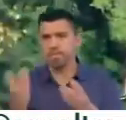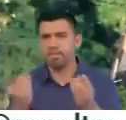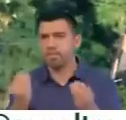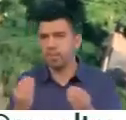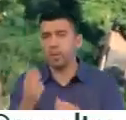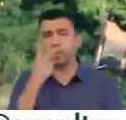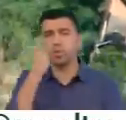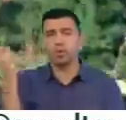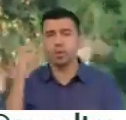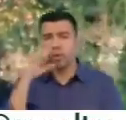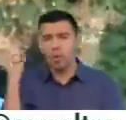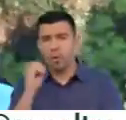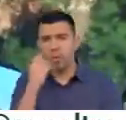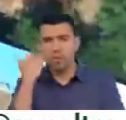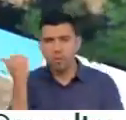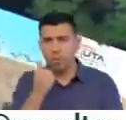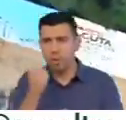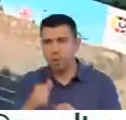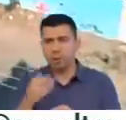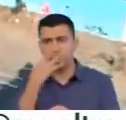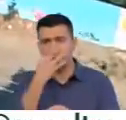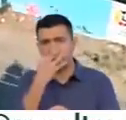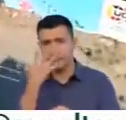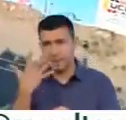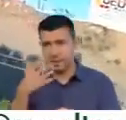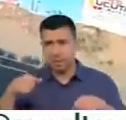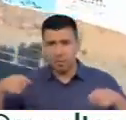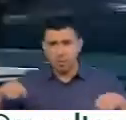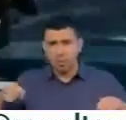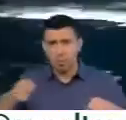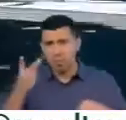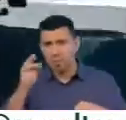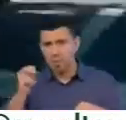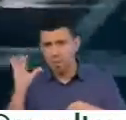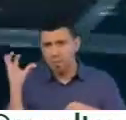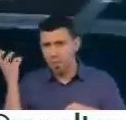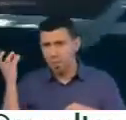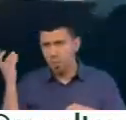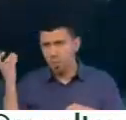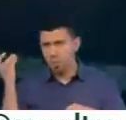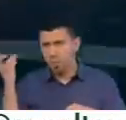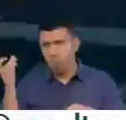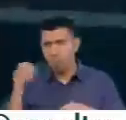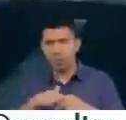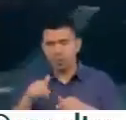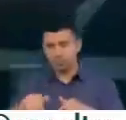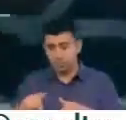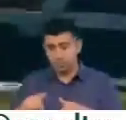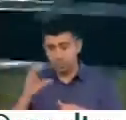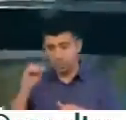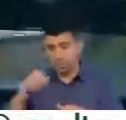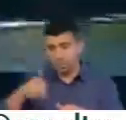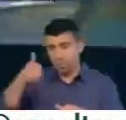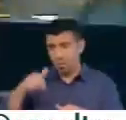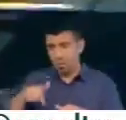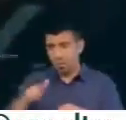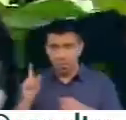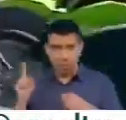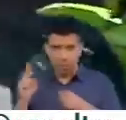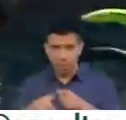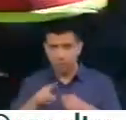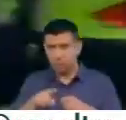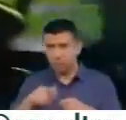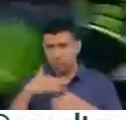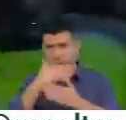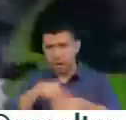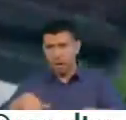...200 hombres y mujeres, 35 motocicletas, 20 patrullas formaron una caravana desde el comando y rodaron por la avenida Los